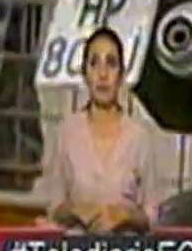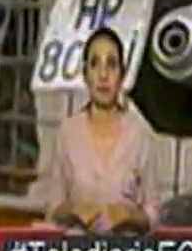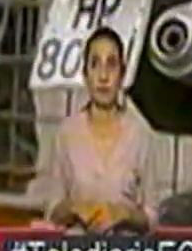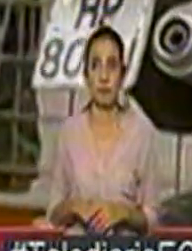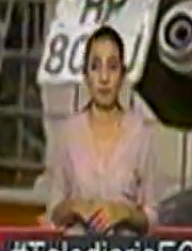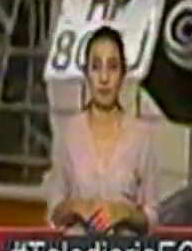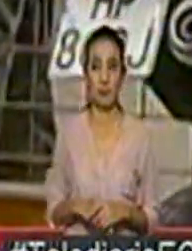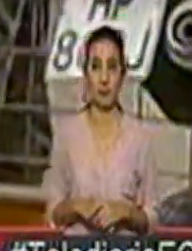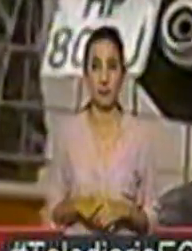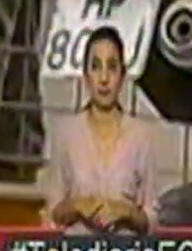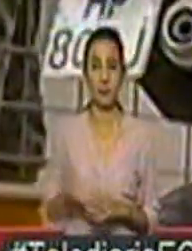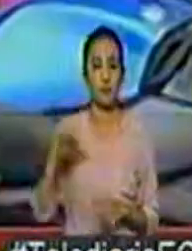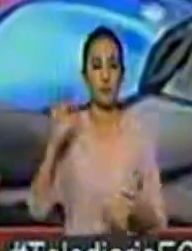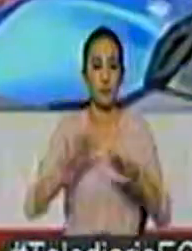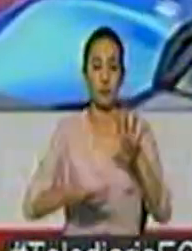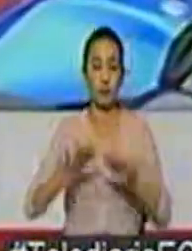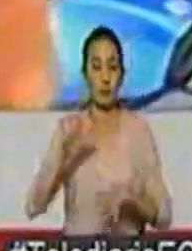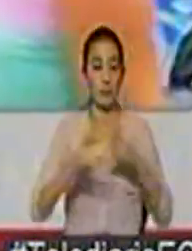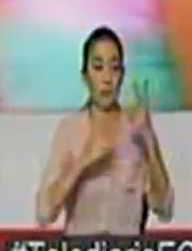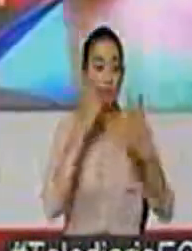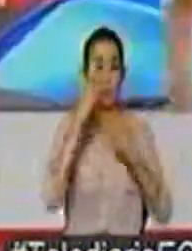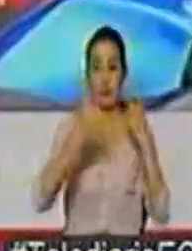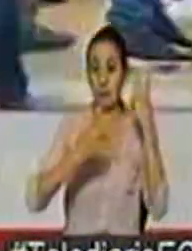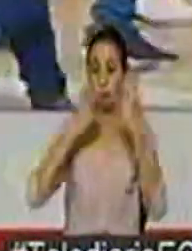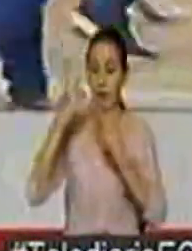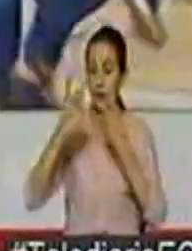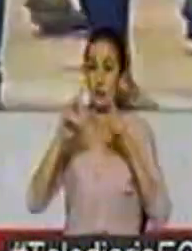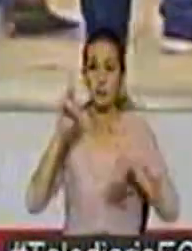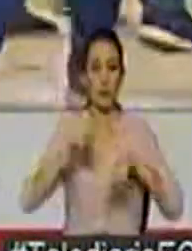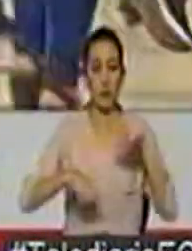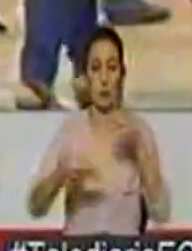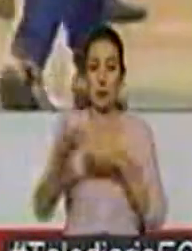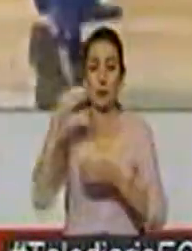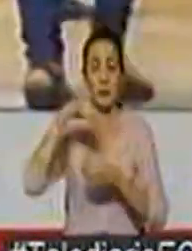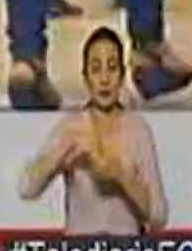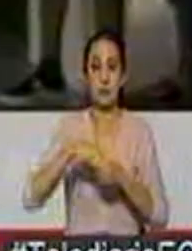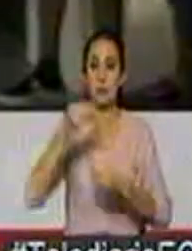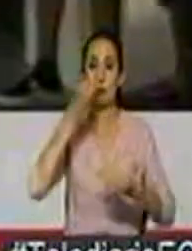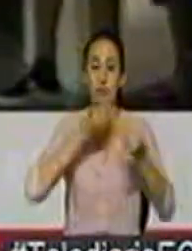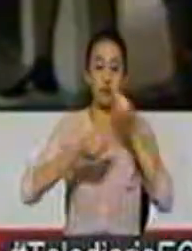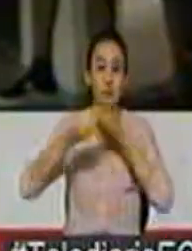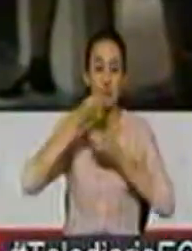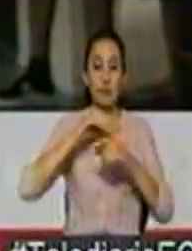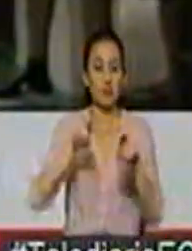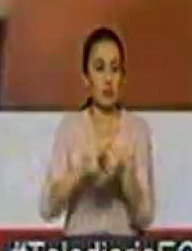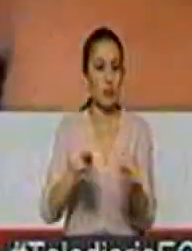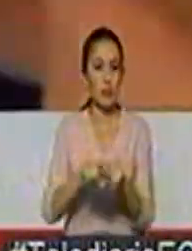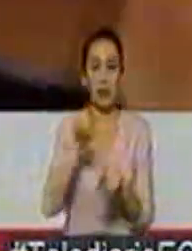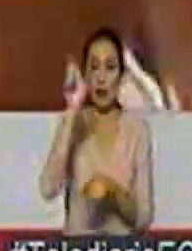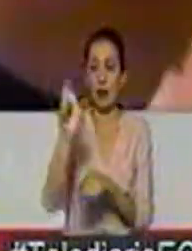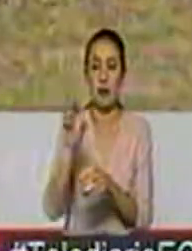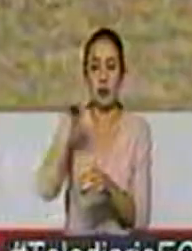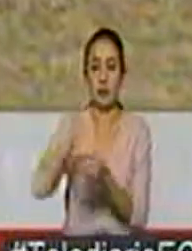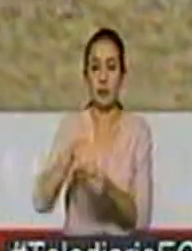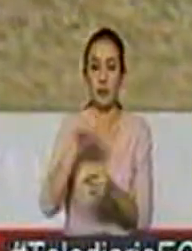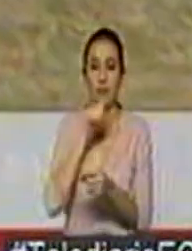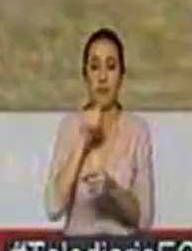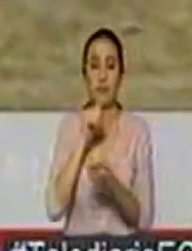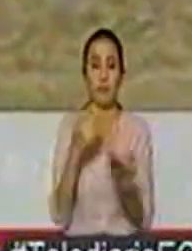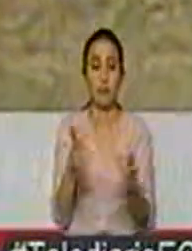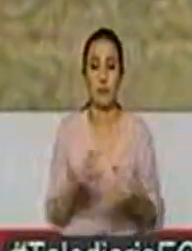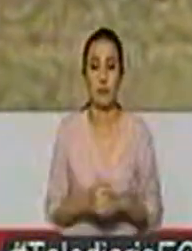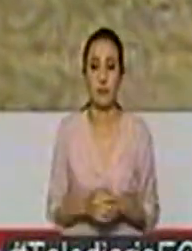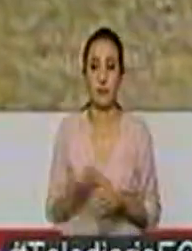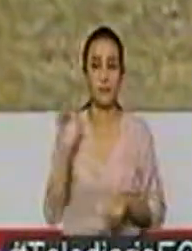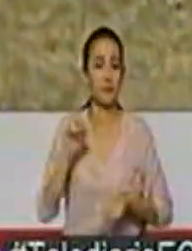Tras la visita a sus familiares, aseguran que aún no pueden ingresar alimentos y asimismo que los PPL no tienen agua. No